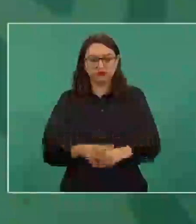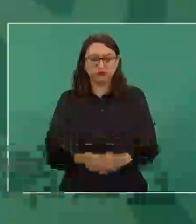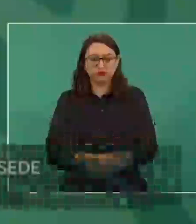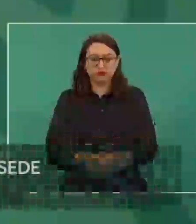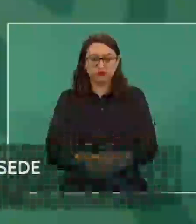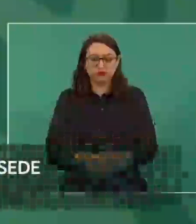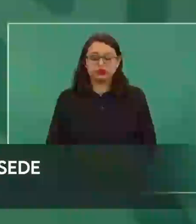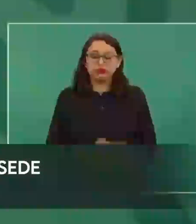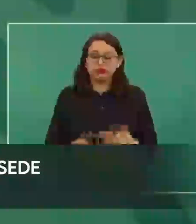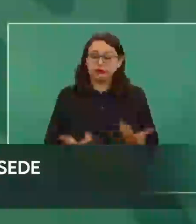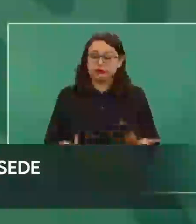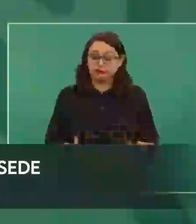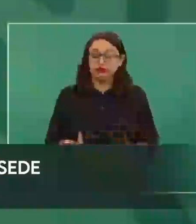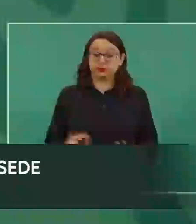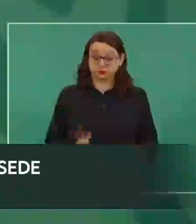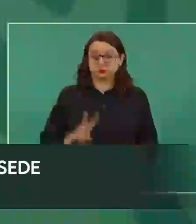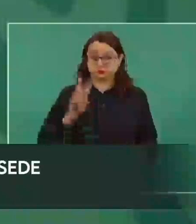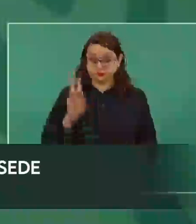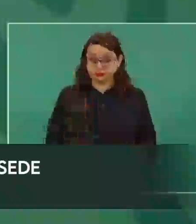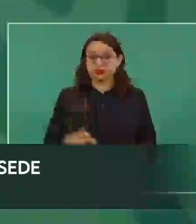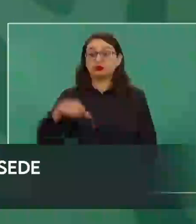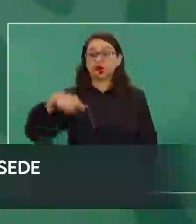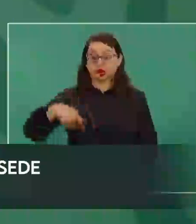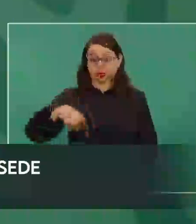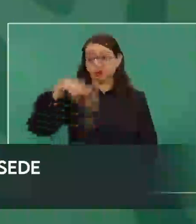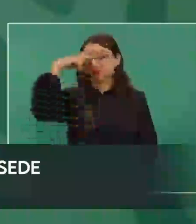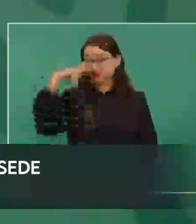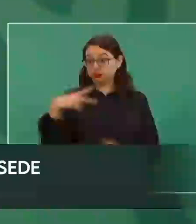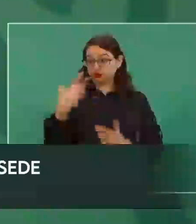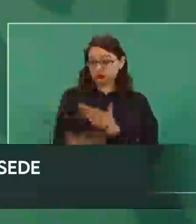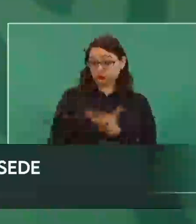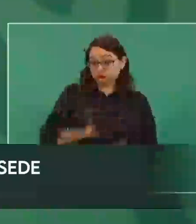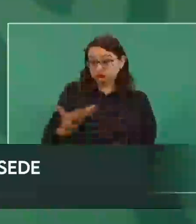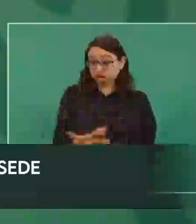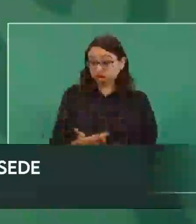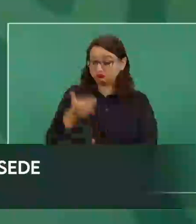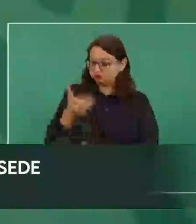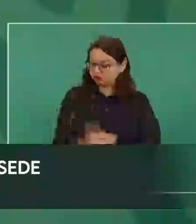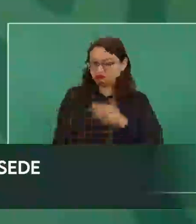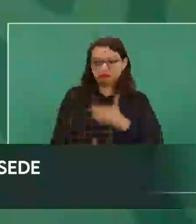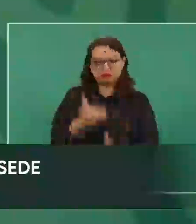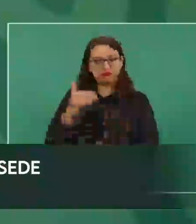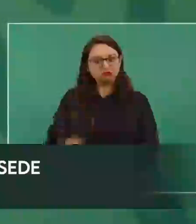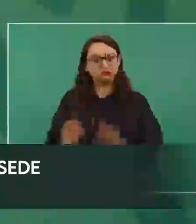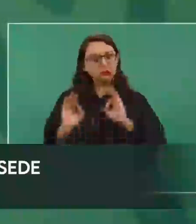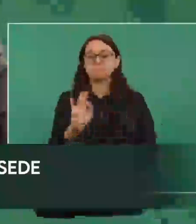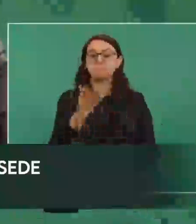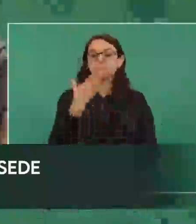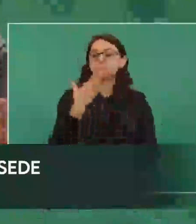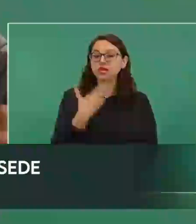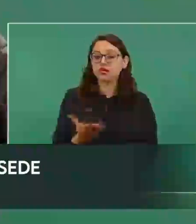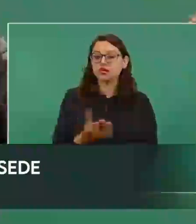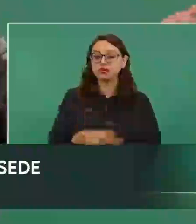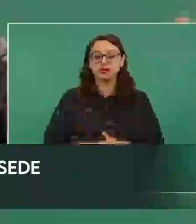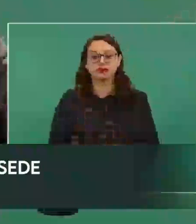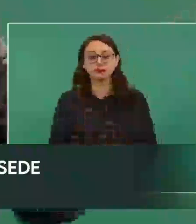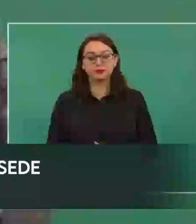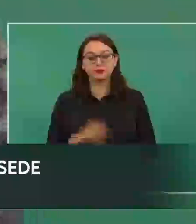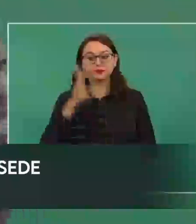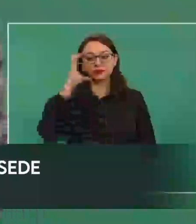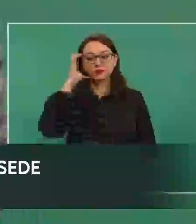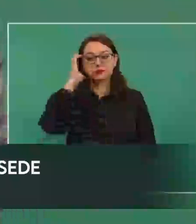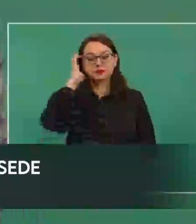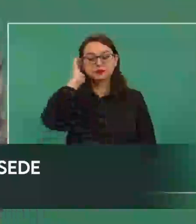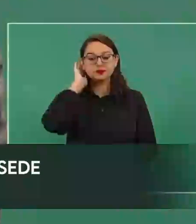El presidente Andrés Manuel López Obrador informó al Senado que estará fuera del país los próximos 8 y 9 de noviembre para asistir al Consejo